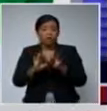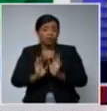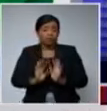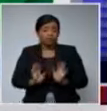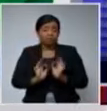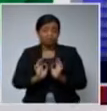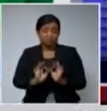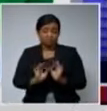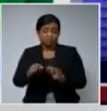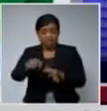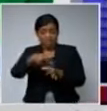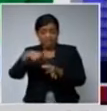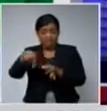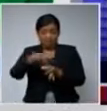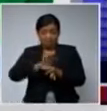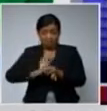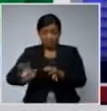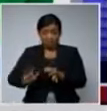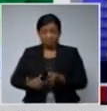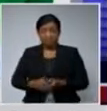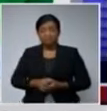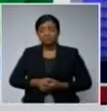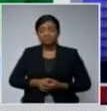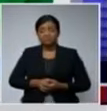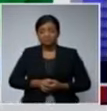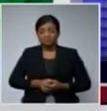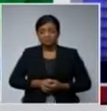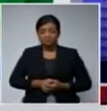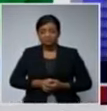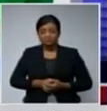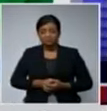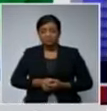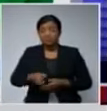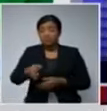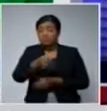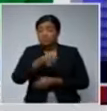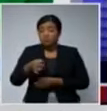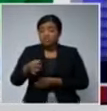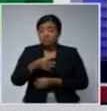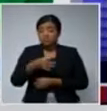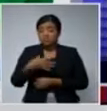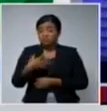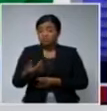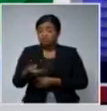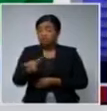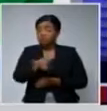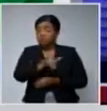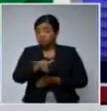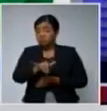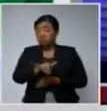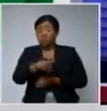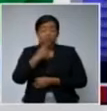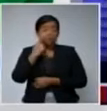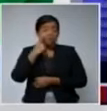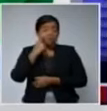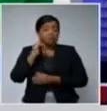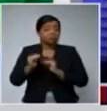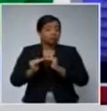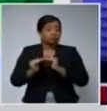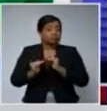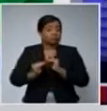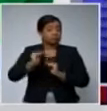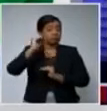territorio y que es un municipio que también está entre las tasas más elevadas de